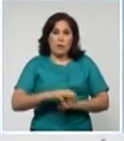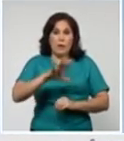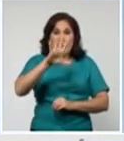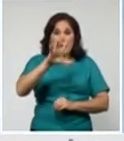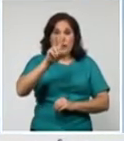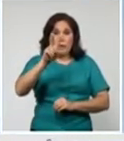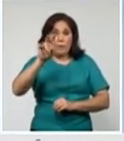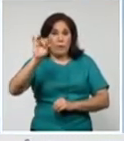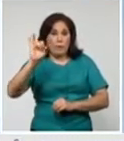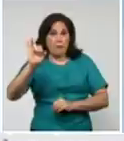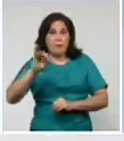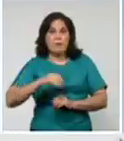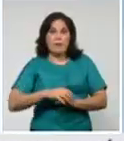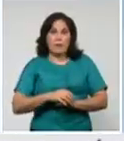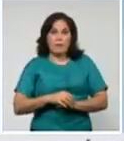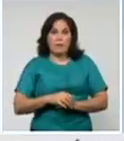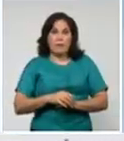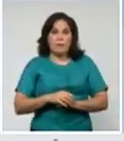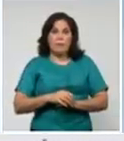527, el